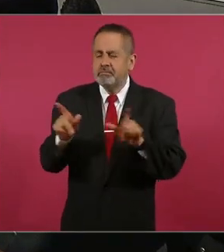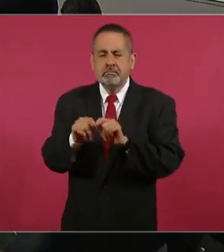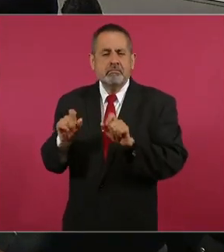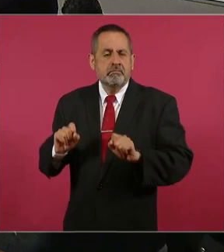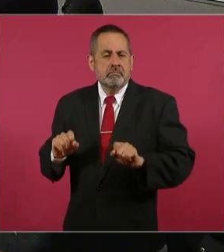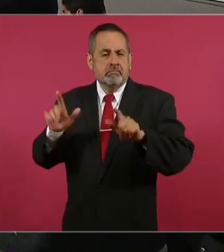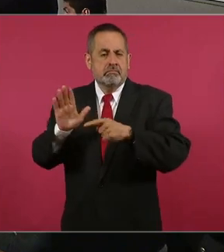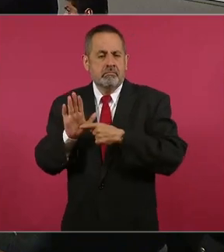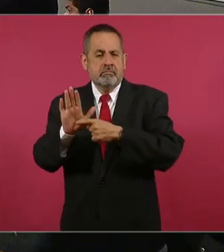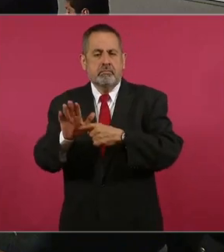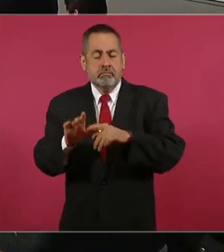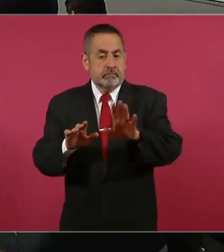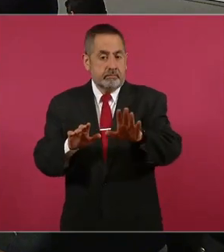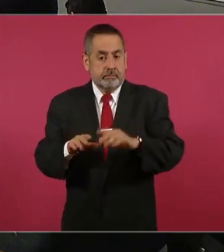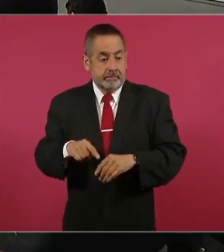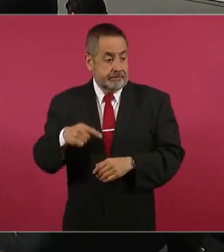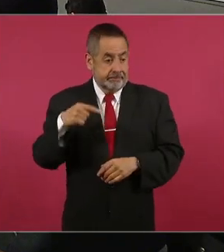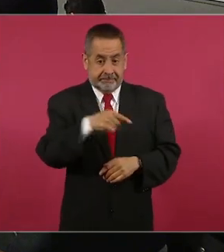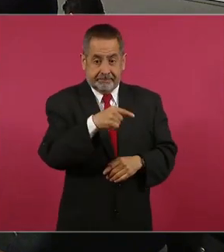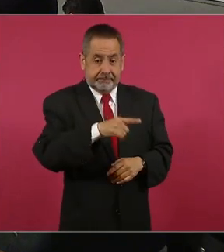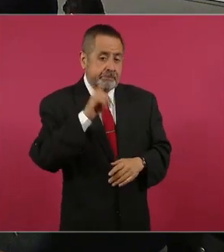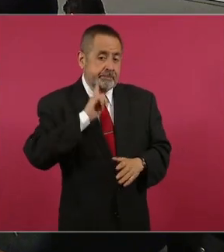Es que resulta que la periodista…